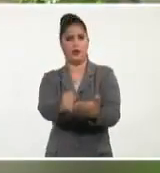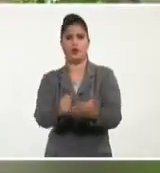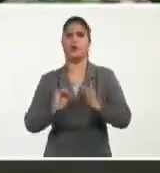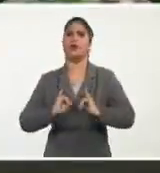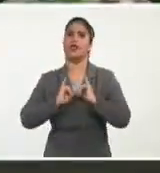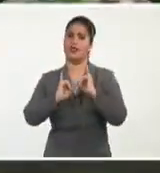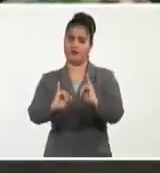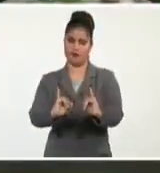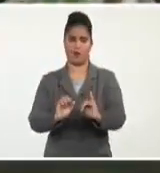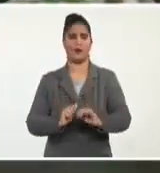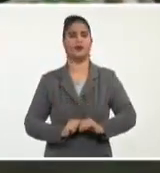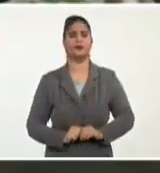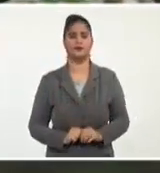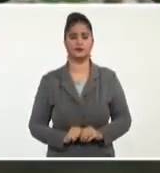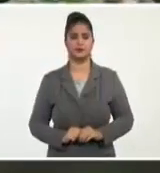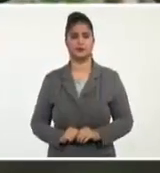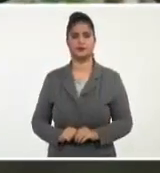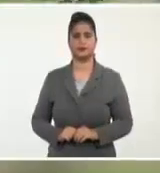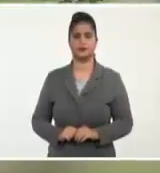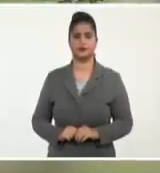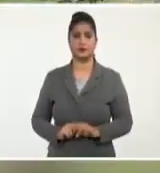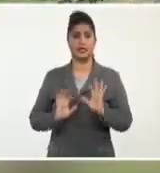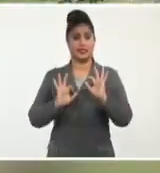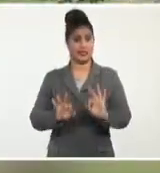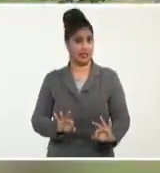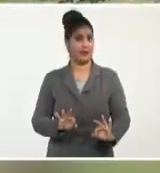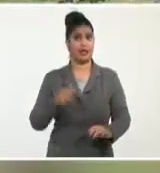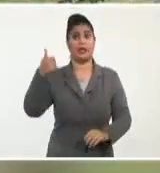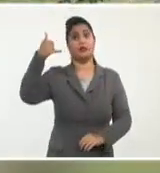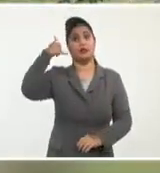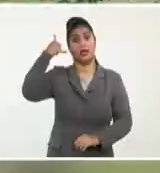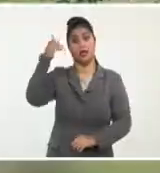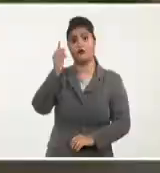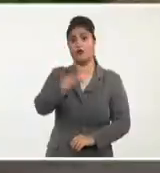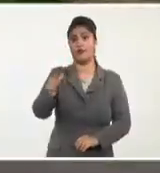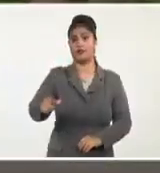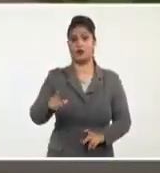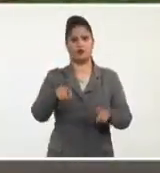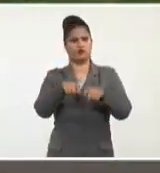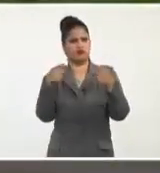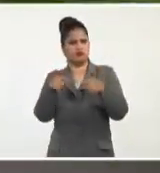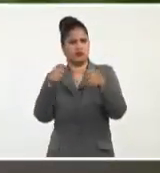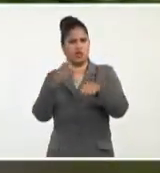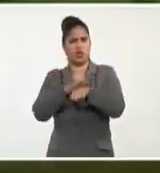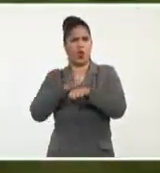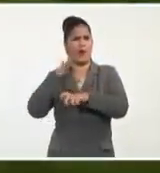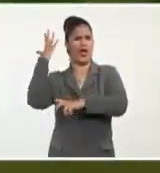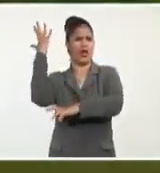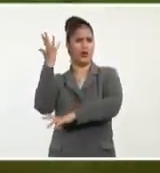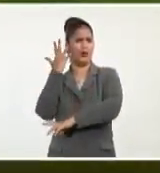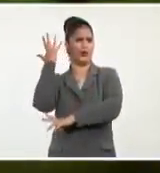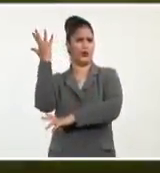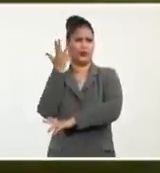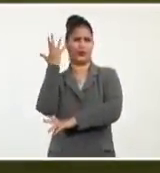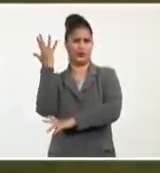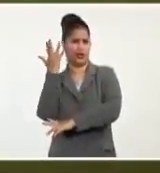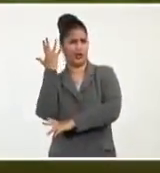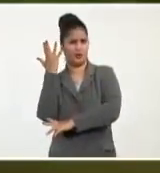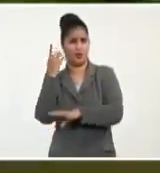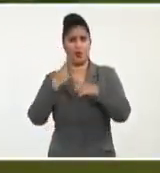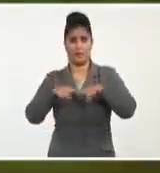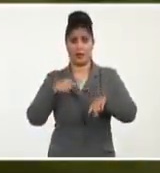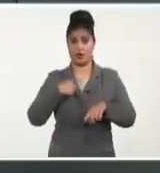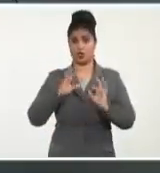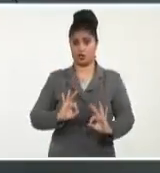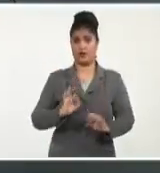otra alternativa, casi siempre los radioaficionados somos los que mantenemos las comunicaciones en estos lugares intrincados y